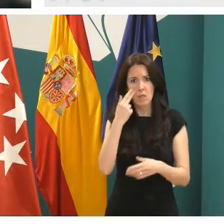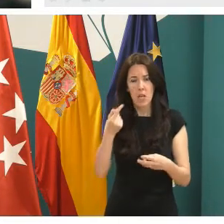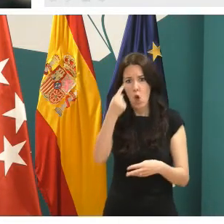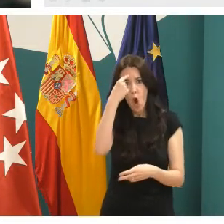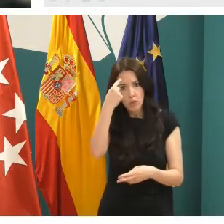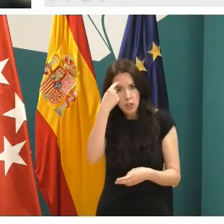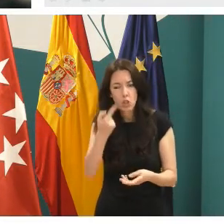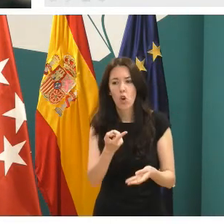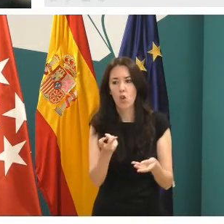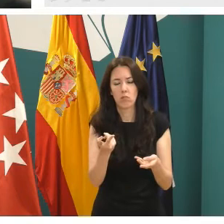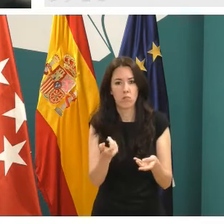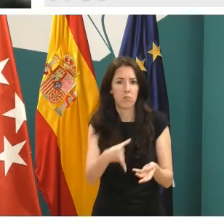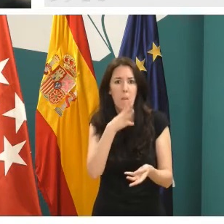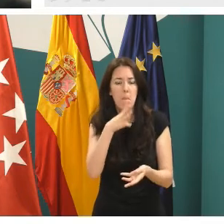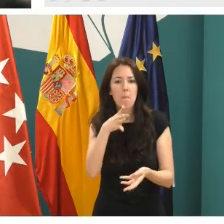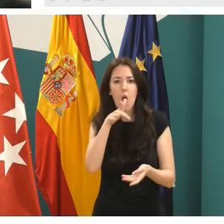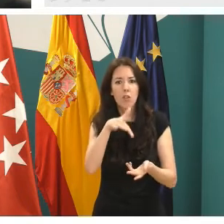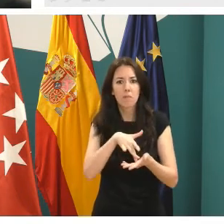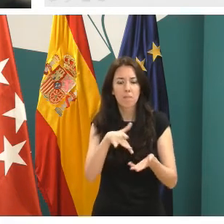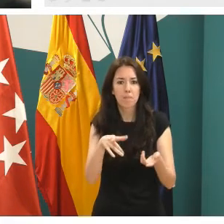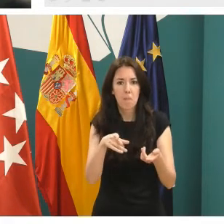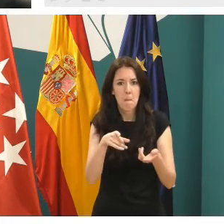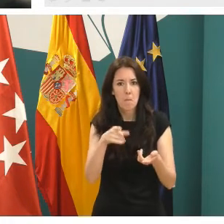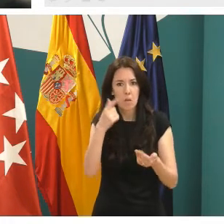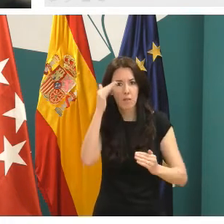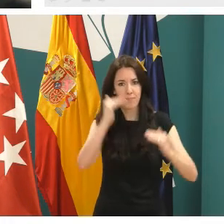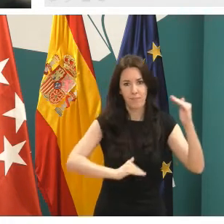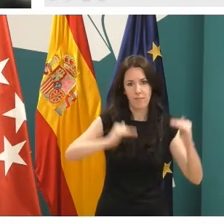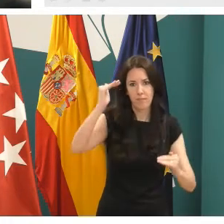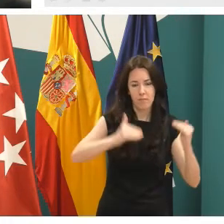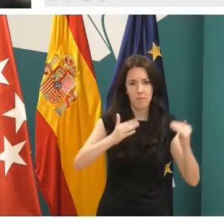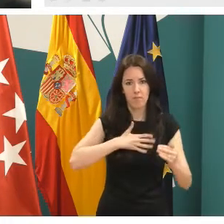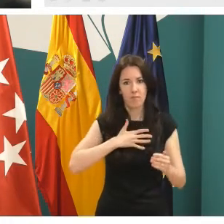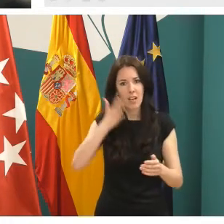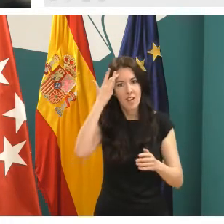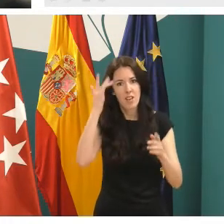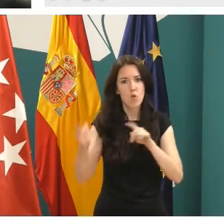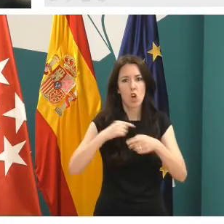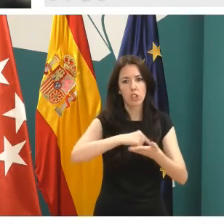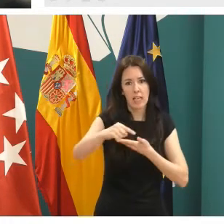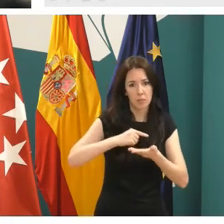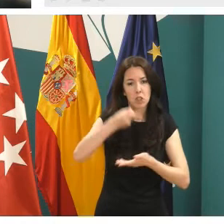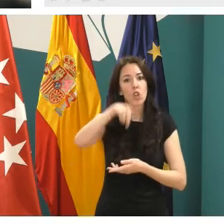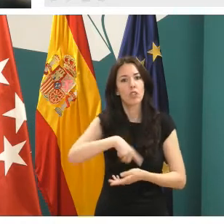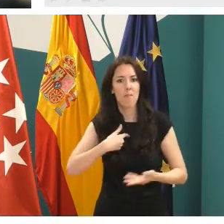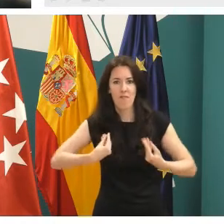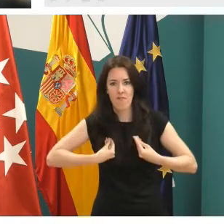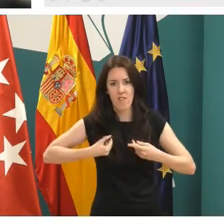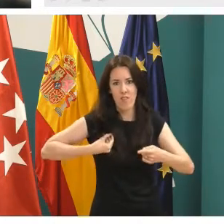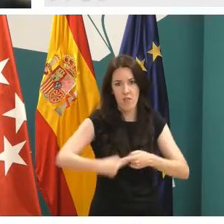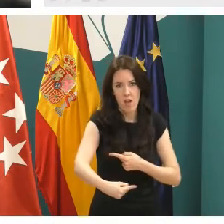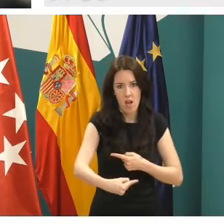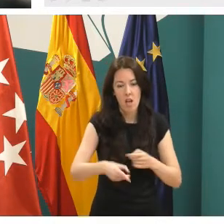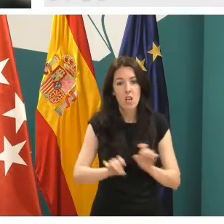obsesiones por el desequilibrio de la neurotransmisión y también por la vivencia cotidiana.